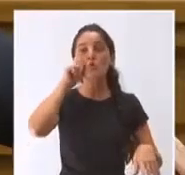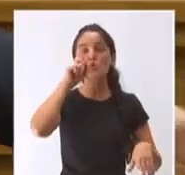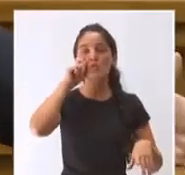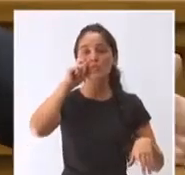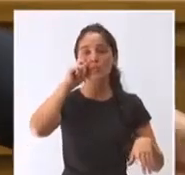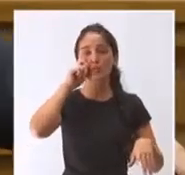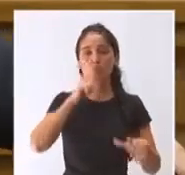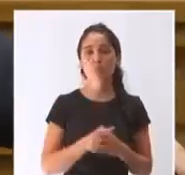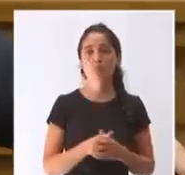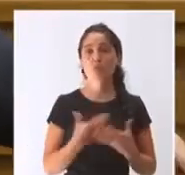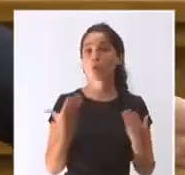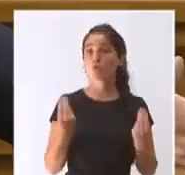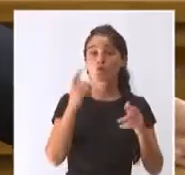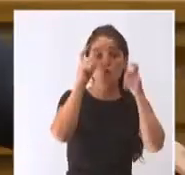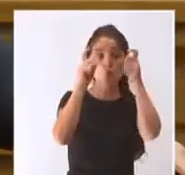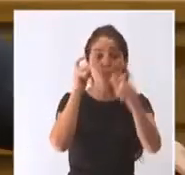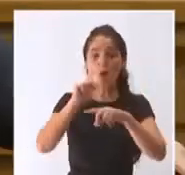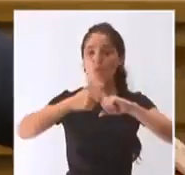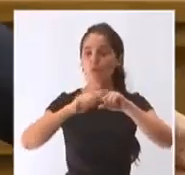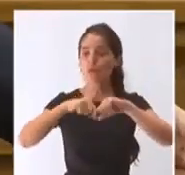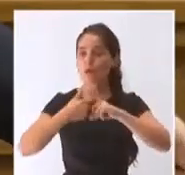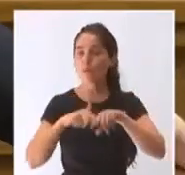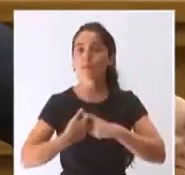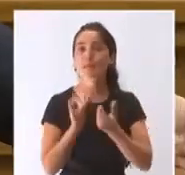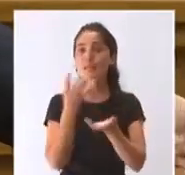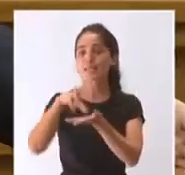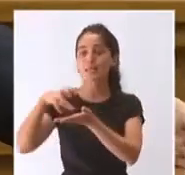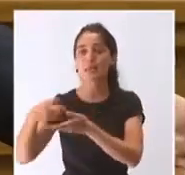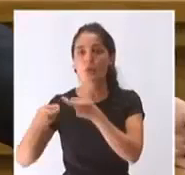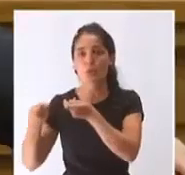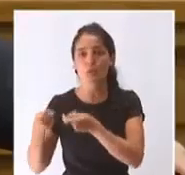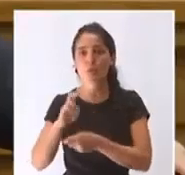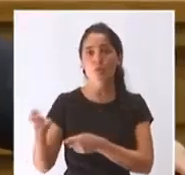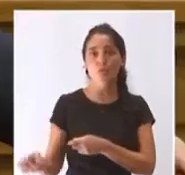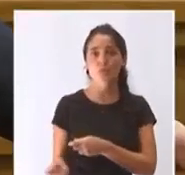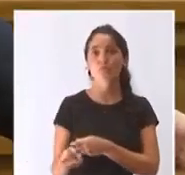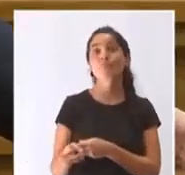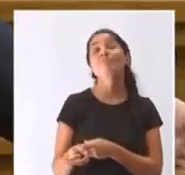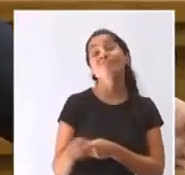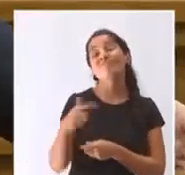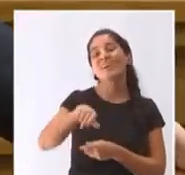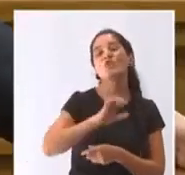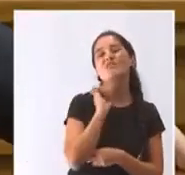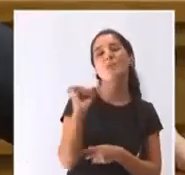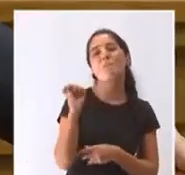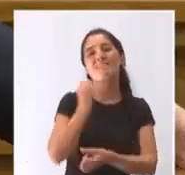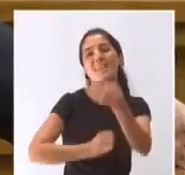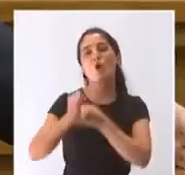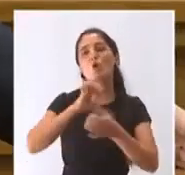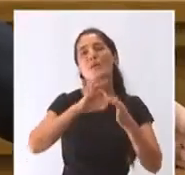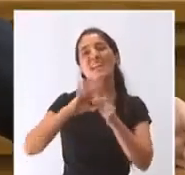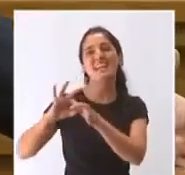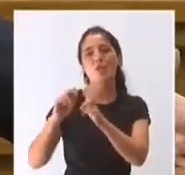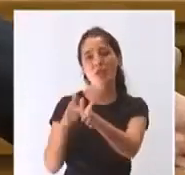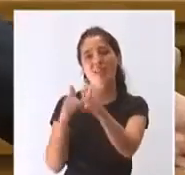familias muchos establecimientos muchos hostelería depende de los momentos y de los tiempos de caza bueno hemos creído que este era un momento oportuno